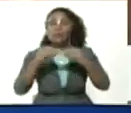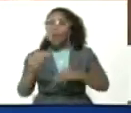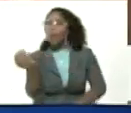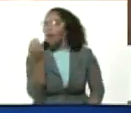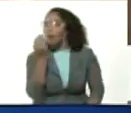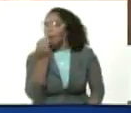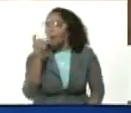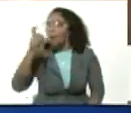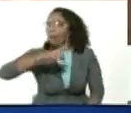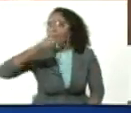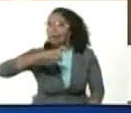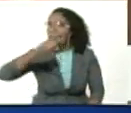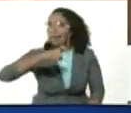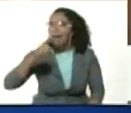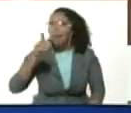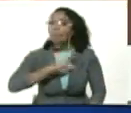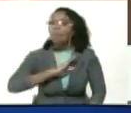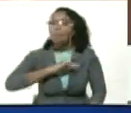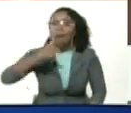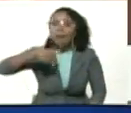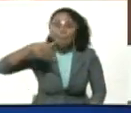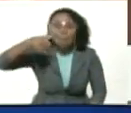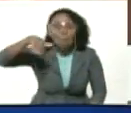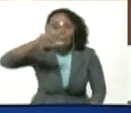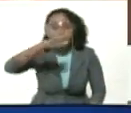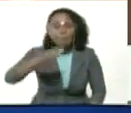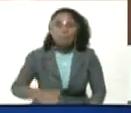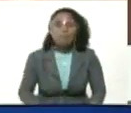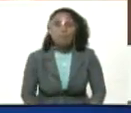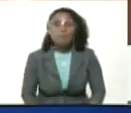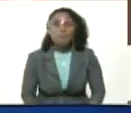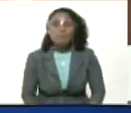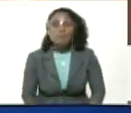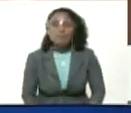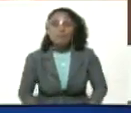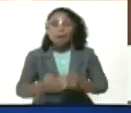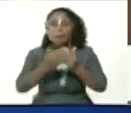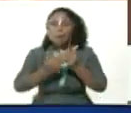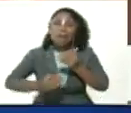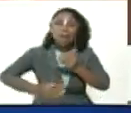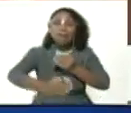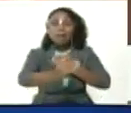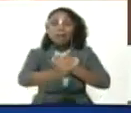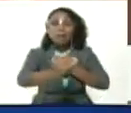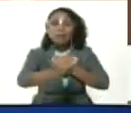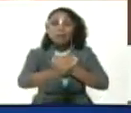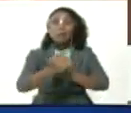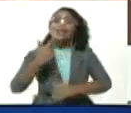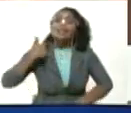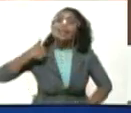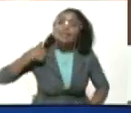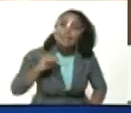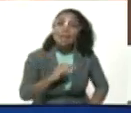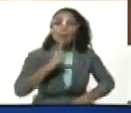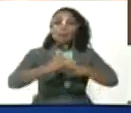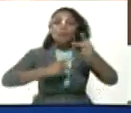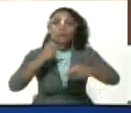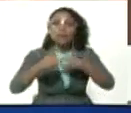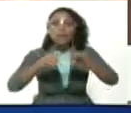que necesita su pueblo. Y más allá, tiene que producir en su